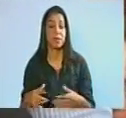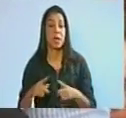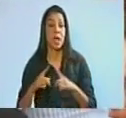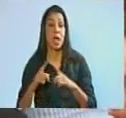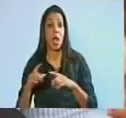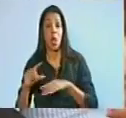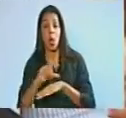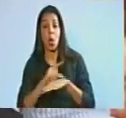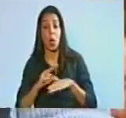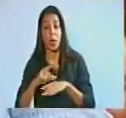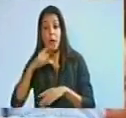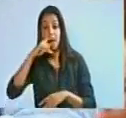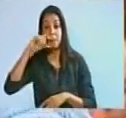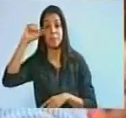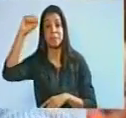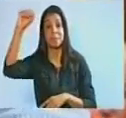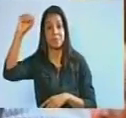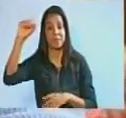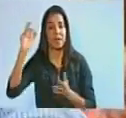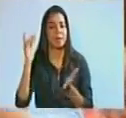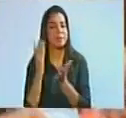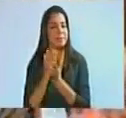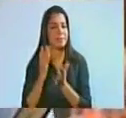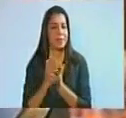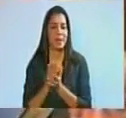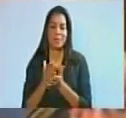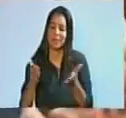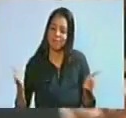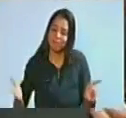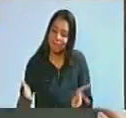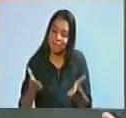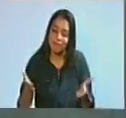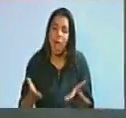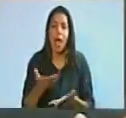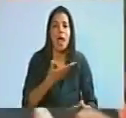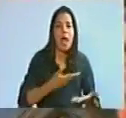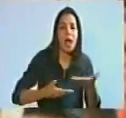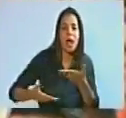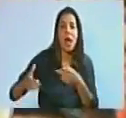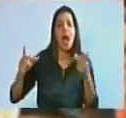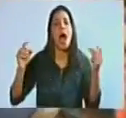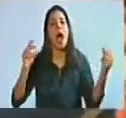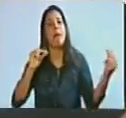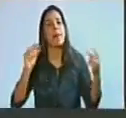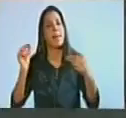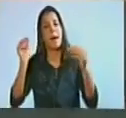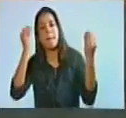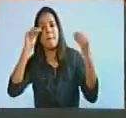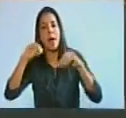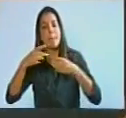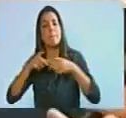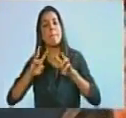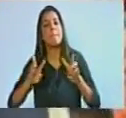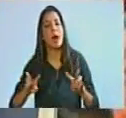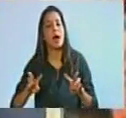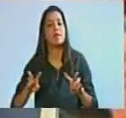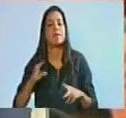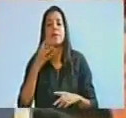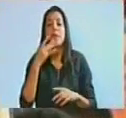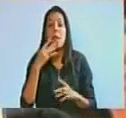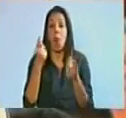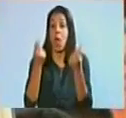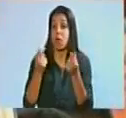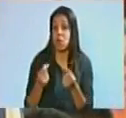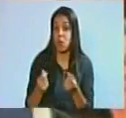lo caracteriza, mantiene una línea de diálogo en todas las áreas, incluyendo el área